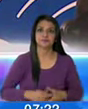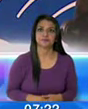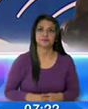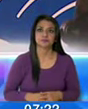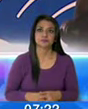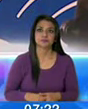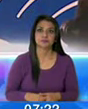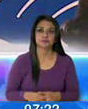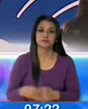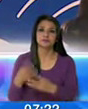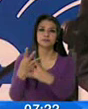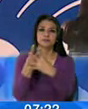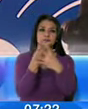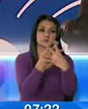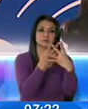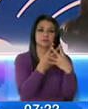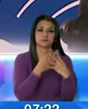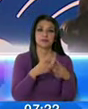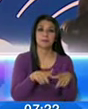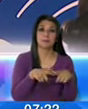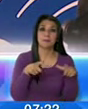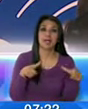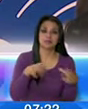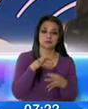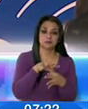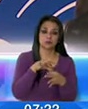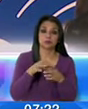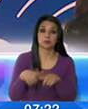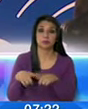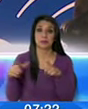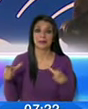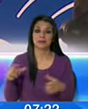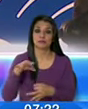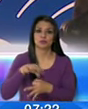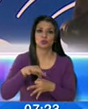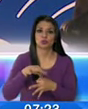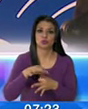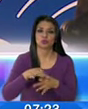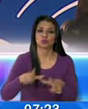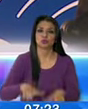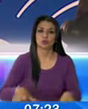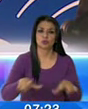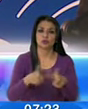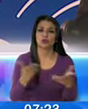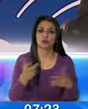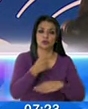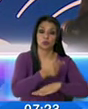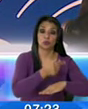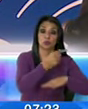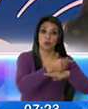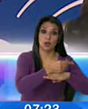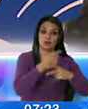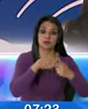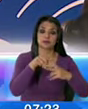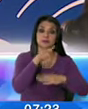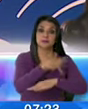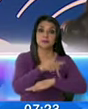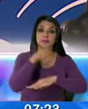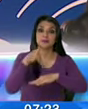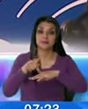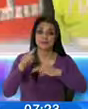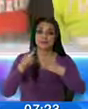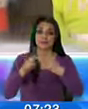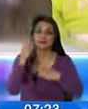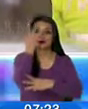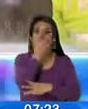mayor población electoral tienen están ubicados primero Guayas, Pichincha y